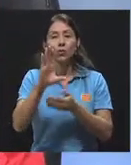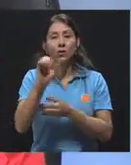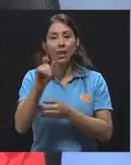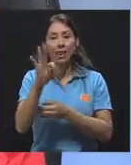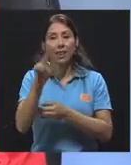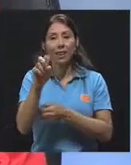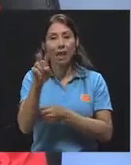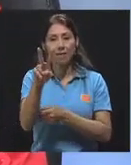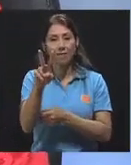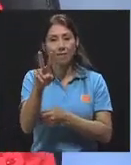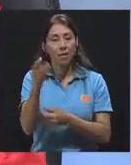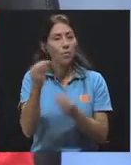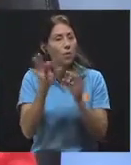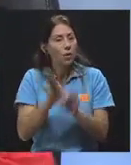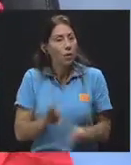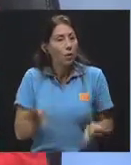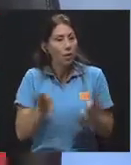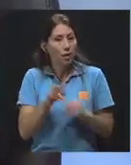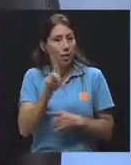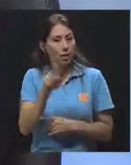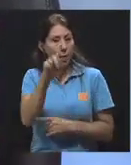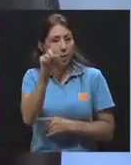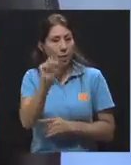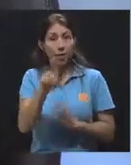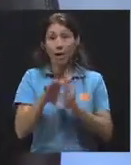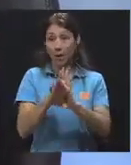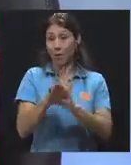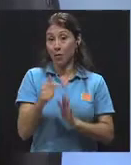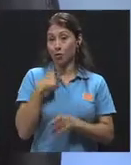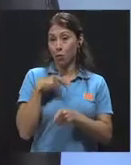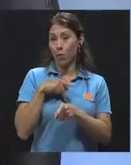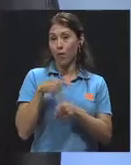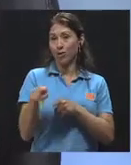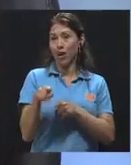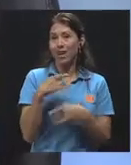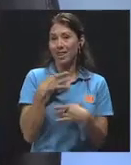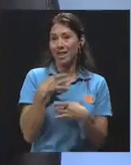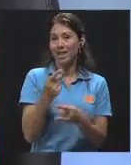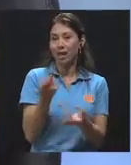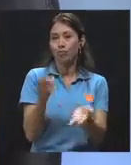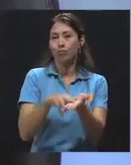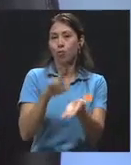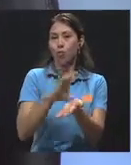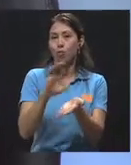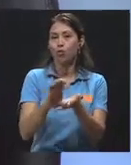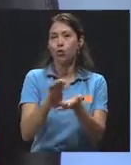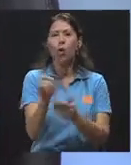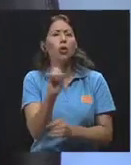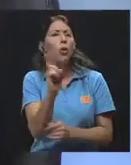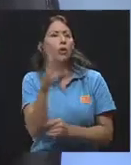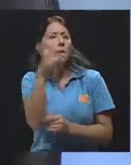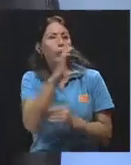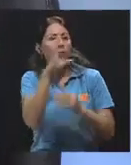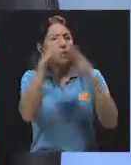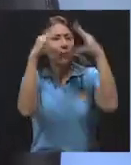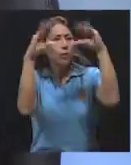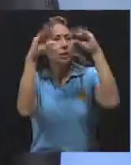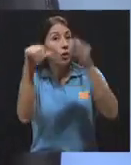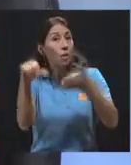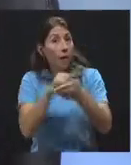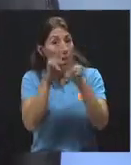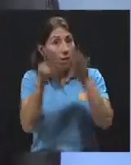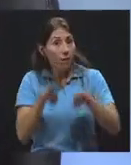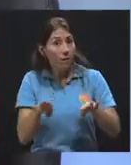hay que preguntarlo. Ok, yo soy un profesional interesado en el curso. ¿A dónde busco información? ¿En la página? ¿Cuándo me